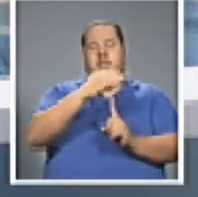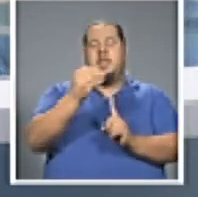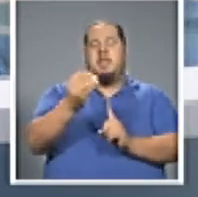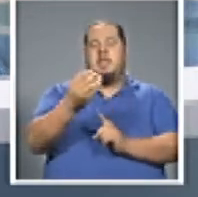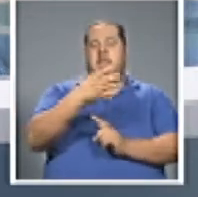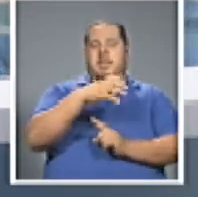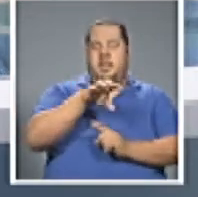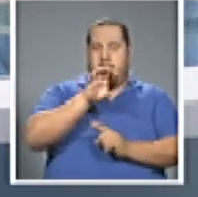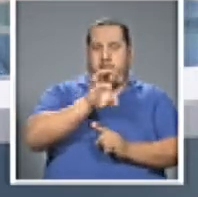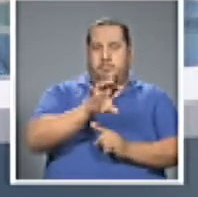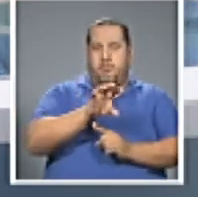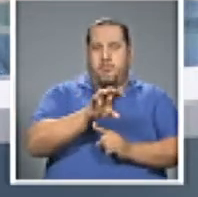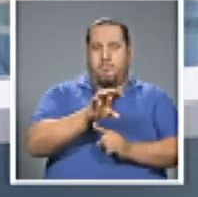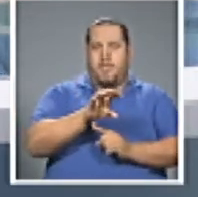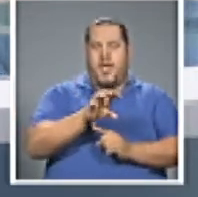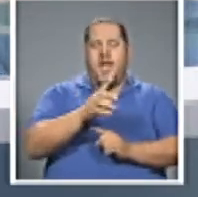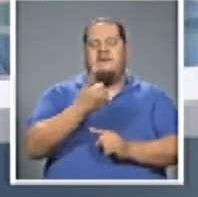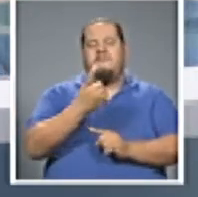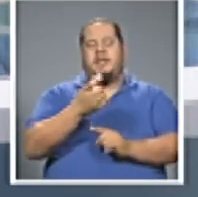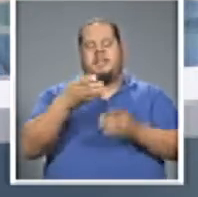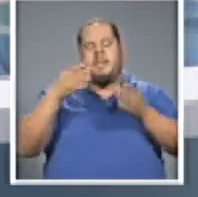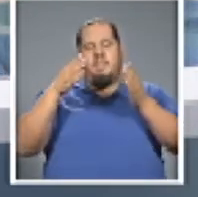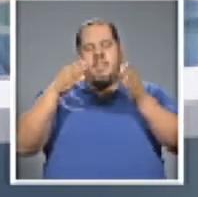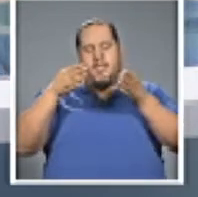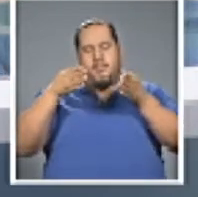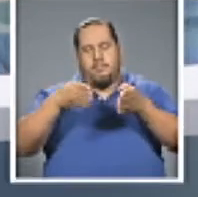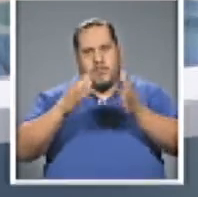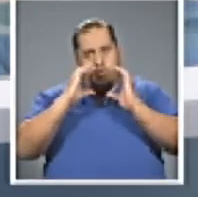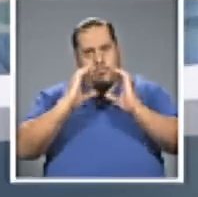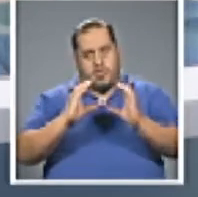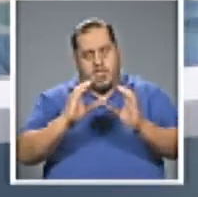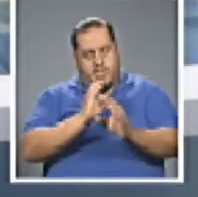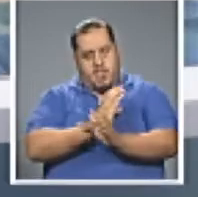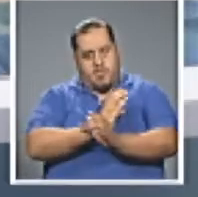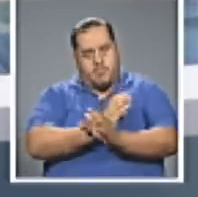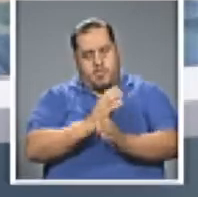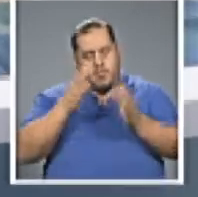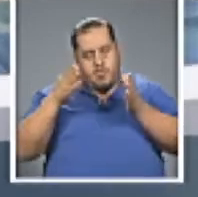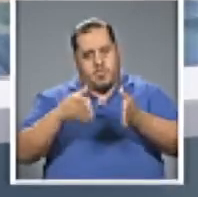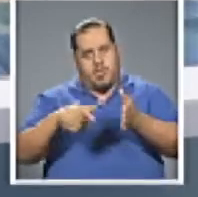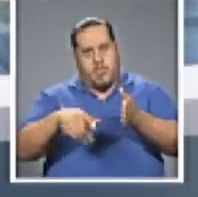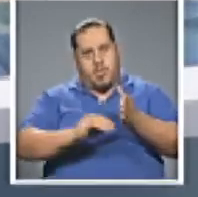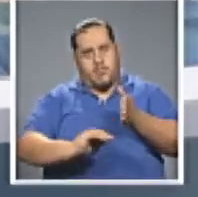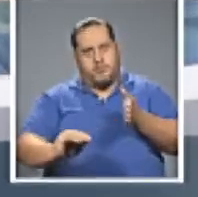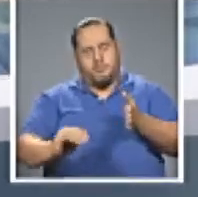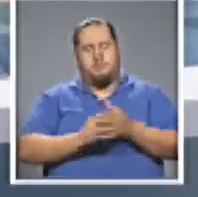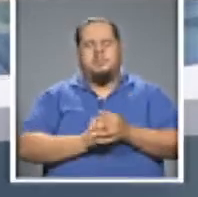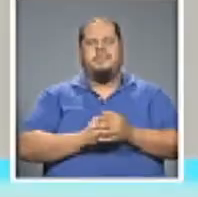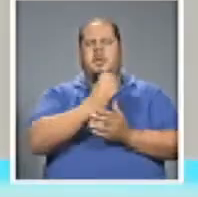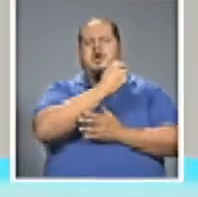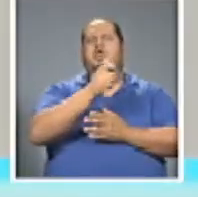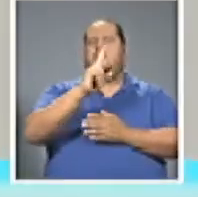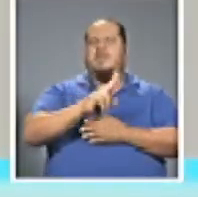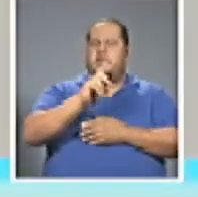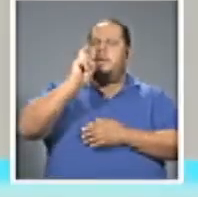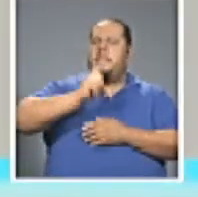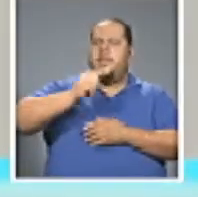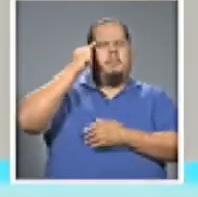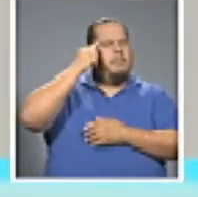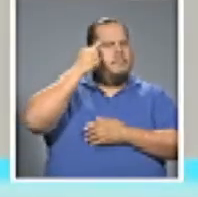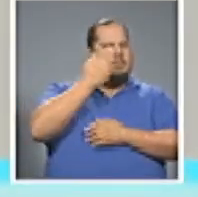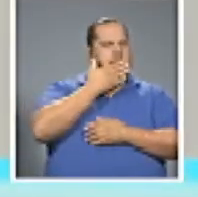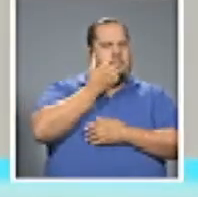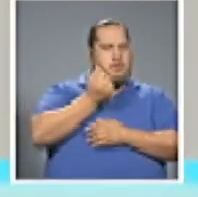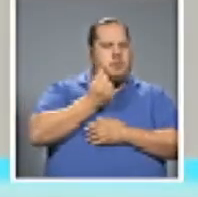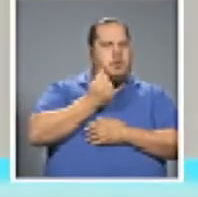propia negligencia. Eso es un fenómeno que verdaderamente Costa Rica tiene que hacer pausa y